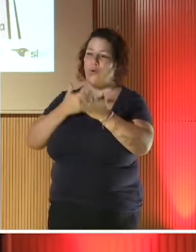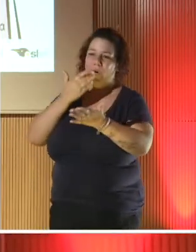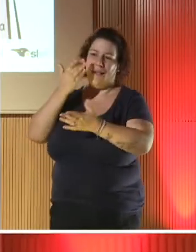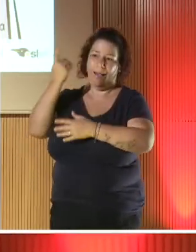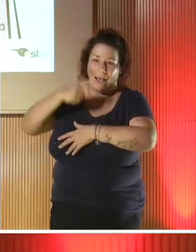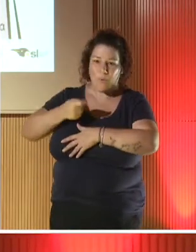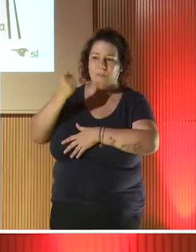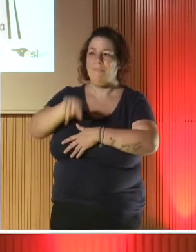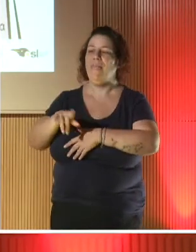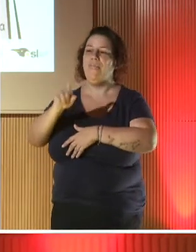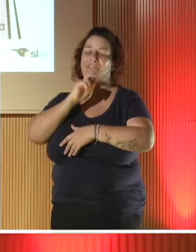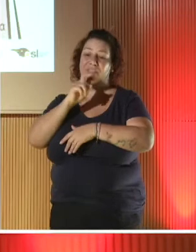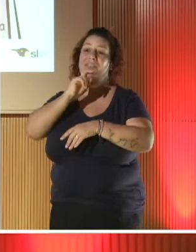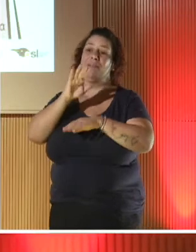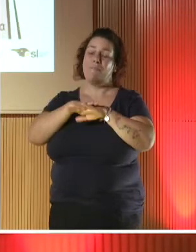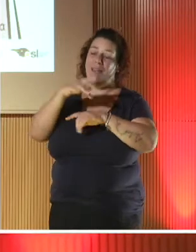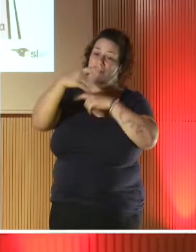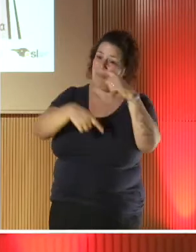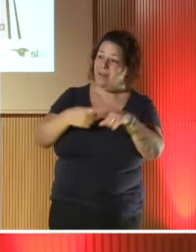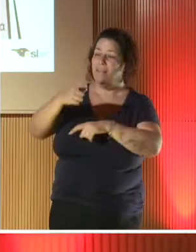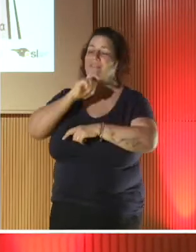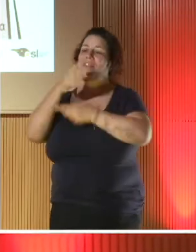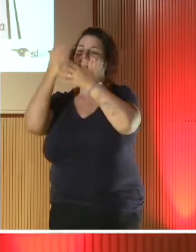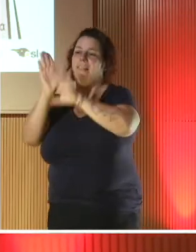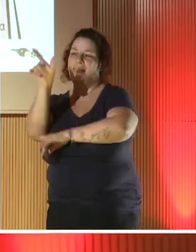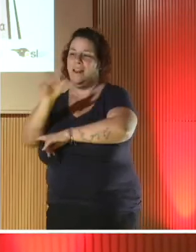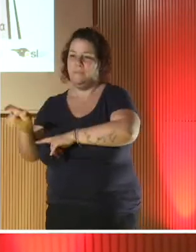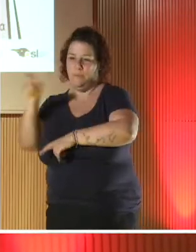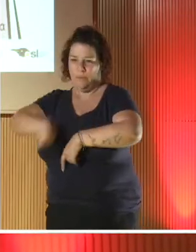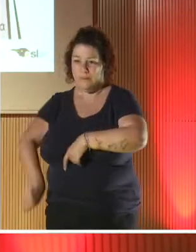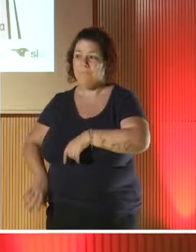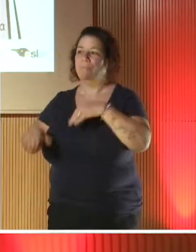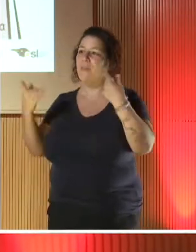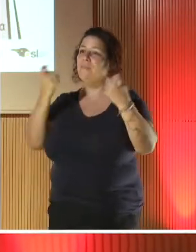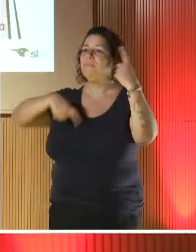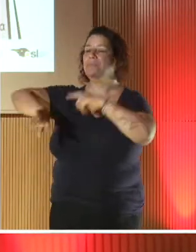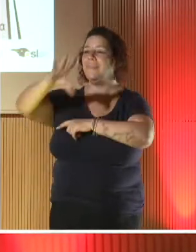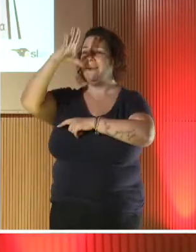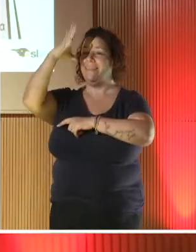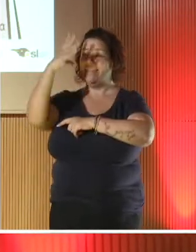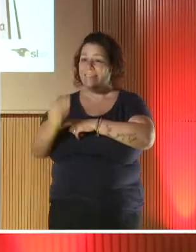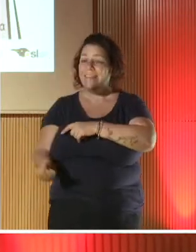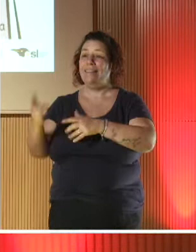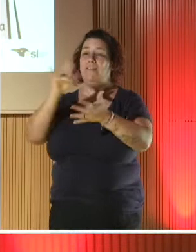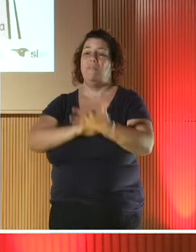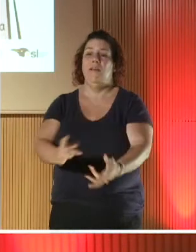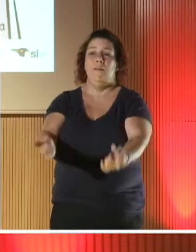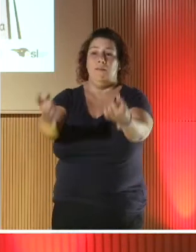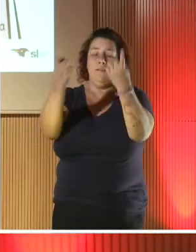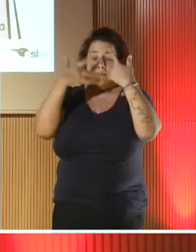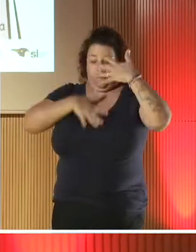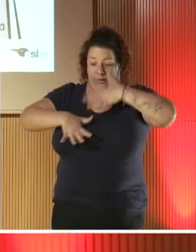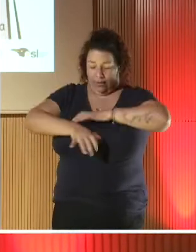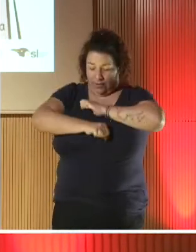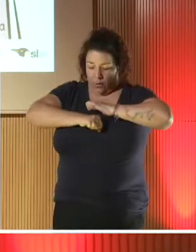la familia y difícil para los terapeutas. Pero debemos de entender que cuando al final te lo enseñan, es un método